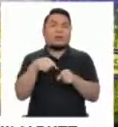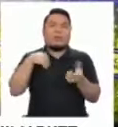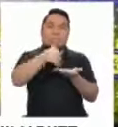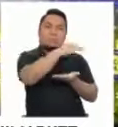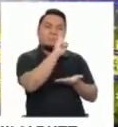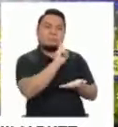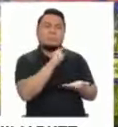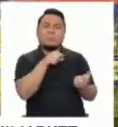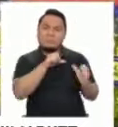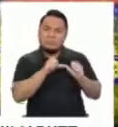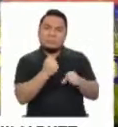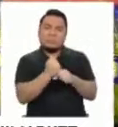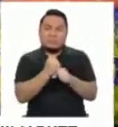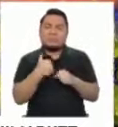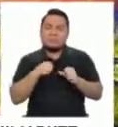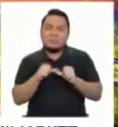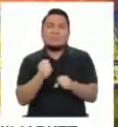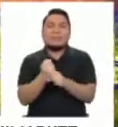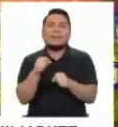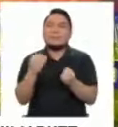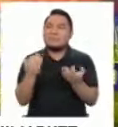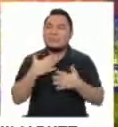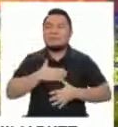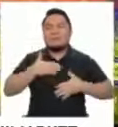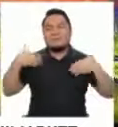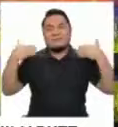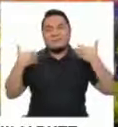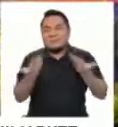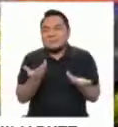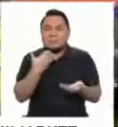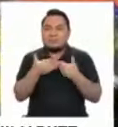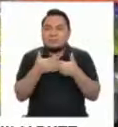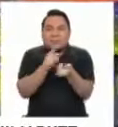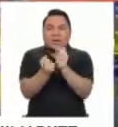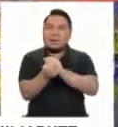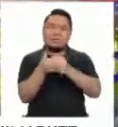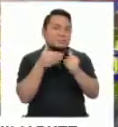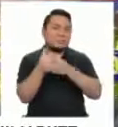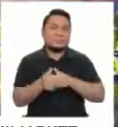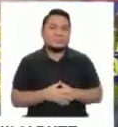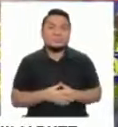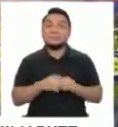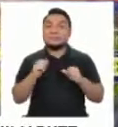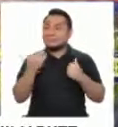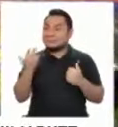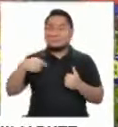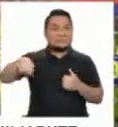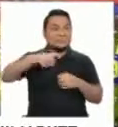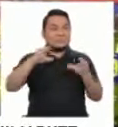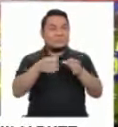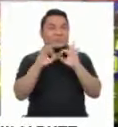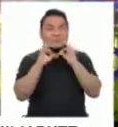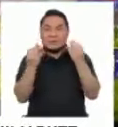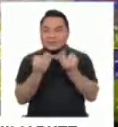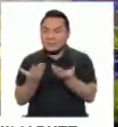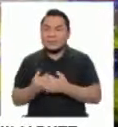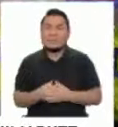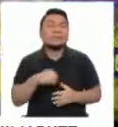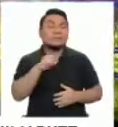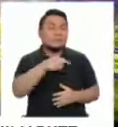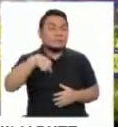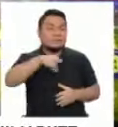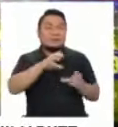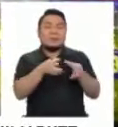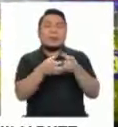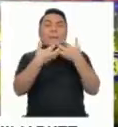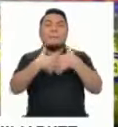con personas que antes había trabajado también anteriormente. Eso quería resaltar, se ve un ambiente casi familiar entre todos. Así es, lo bueno que la